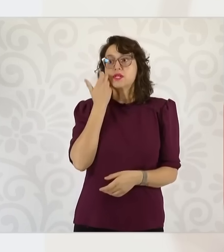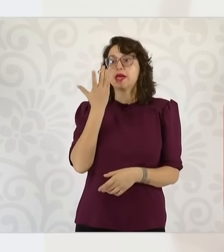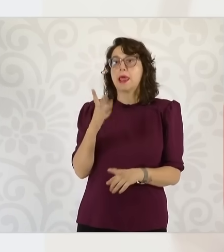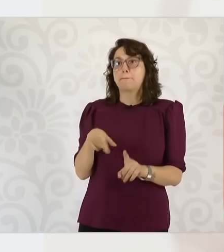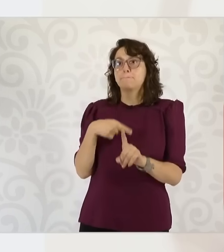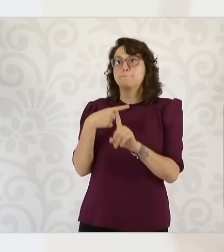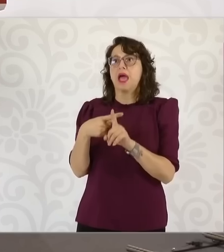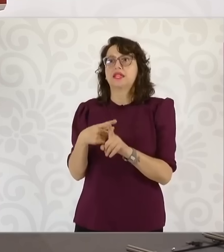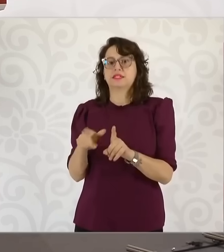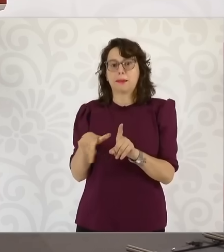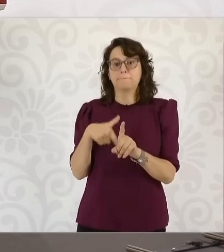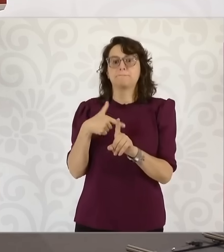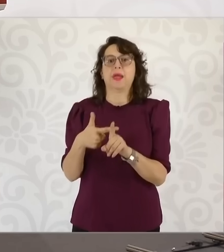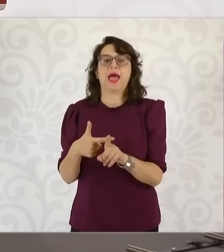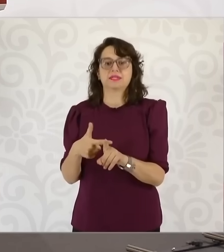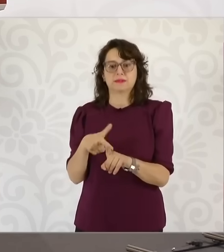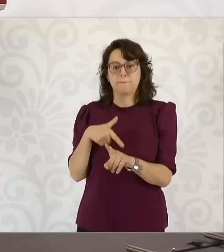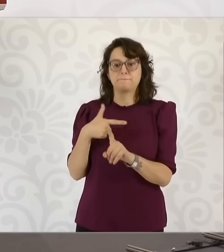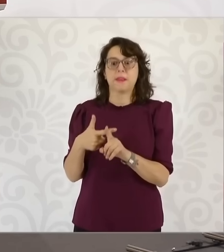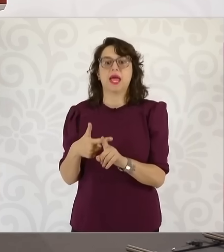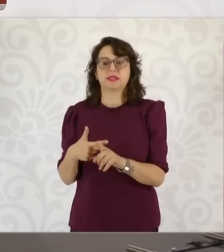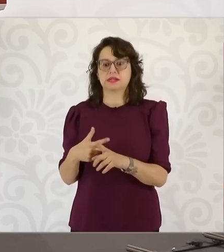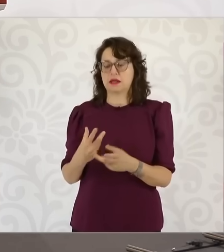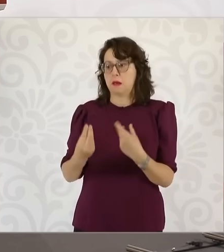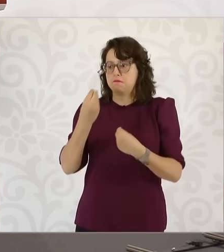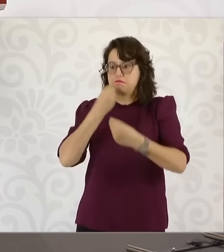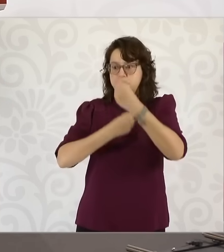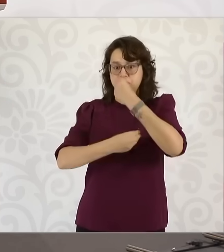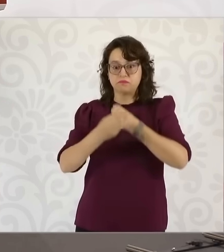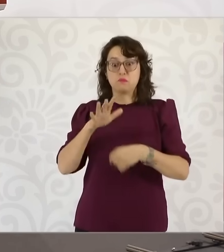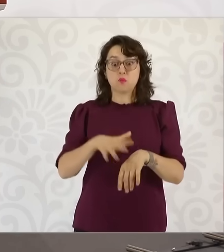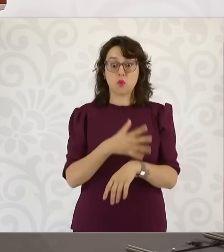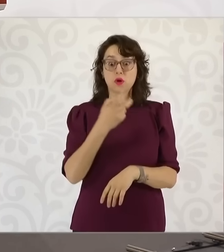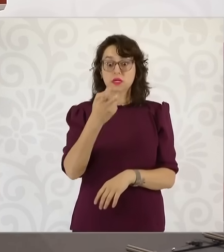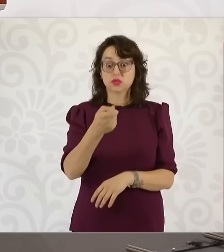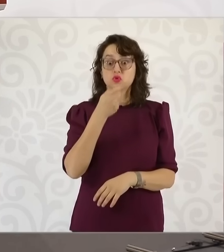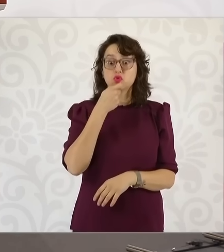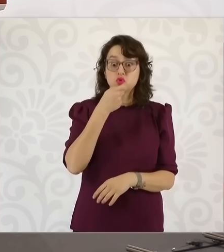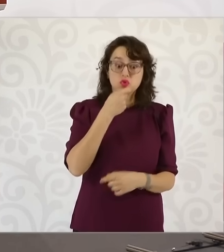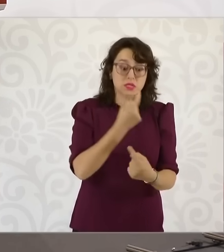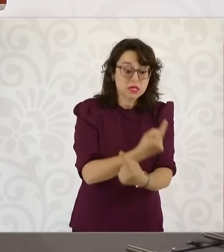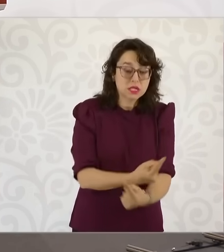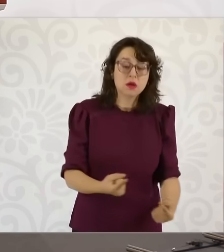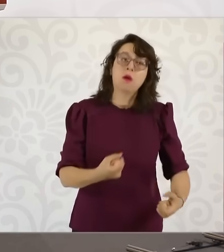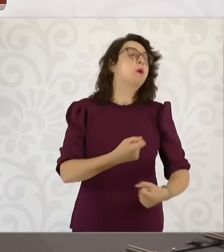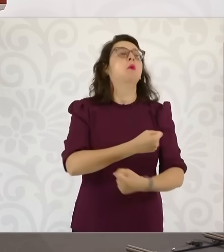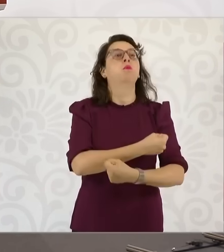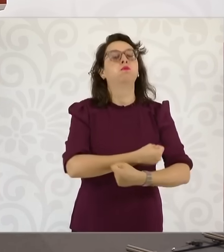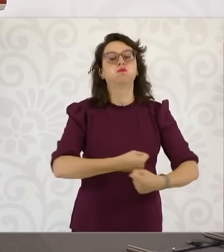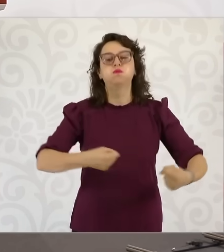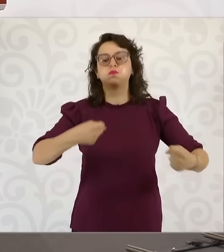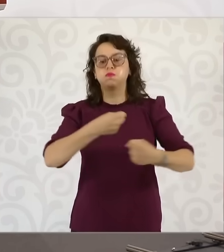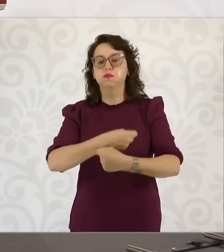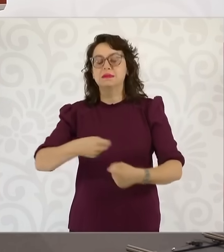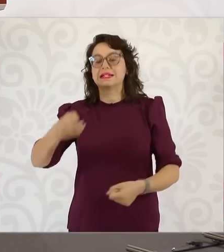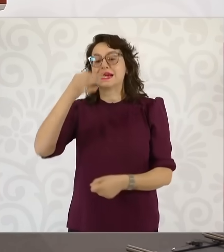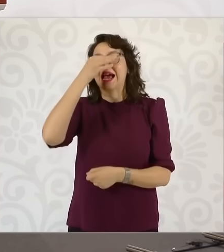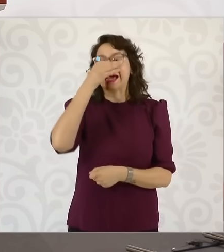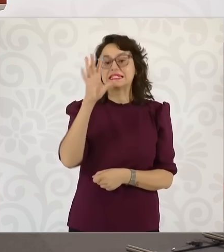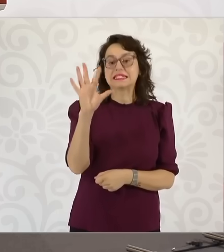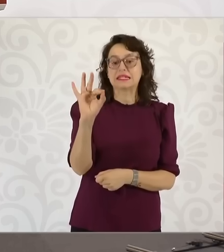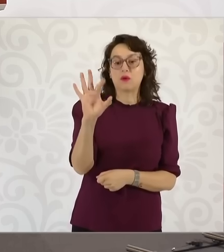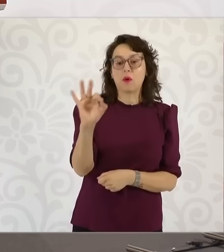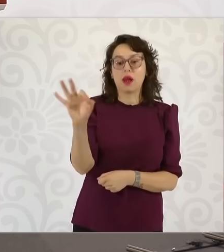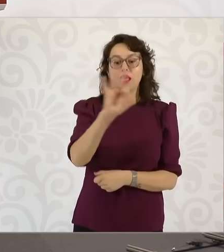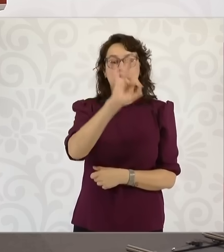azúcar. Y por eso esa cifra que tenemos de obesidad y sobrepeso de cercano al 40%